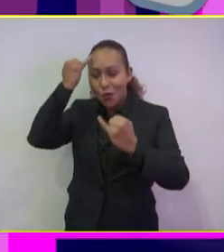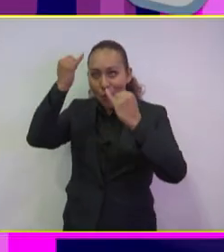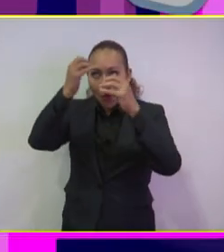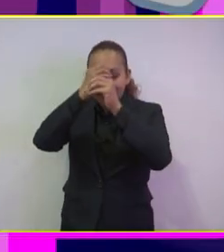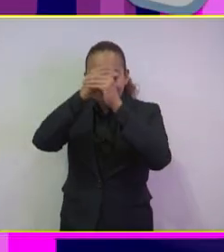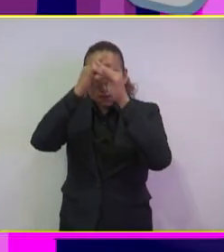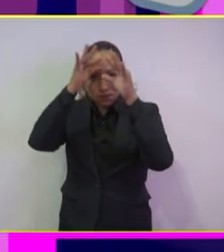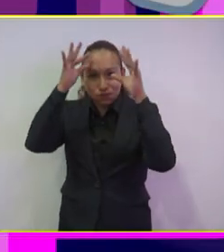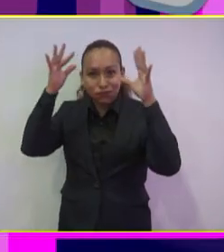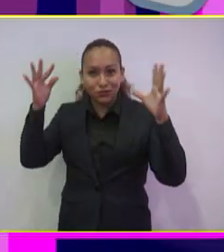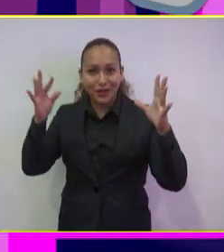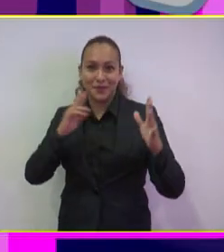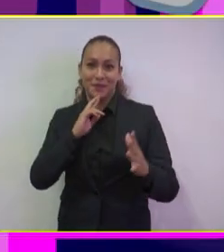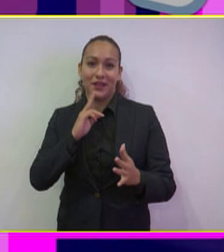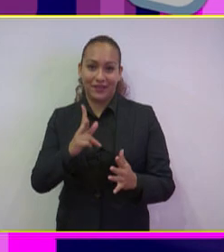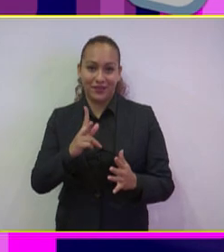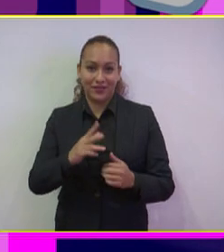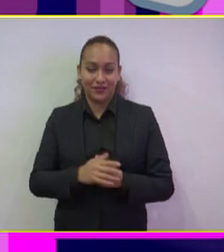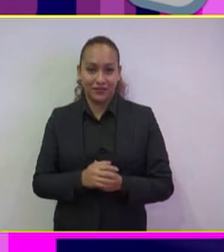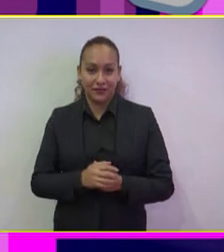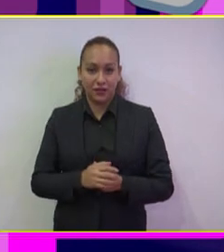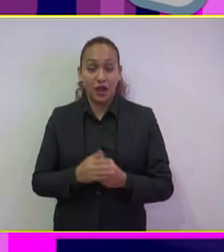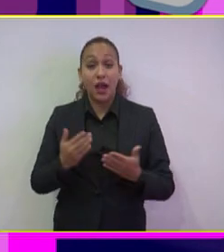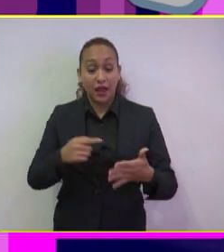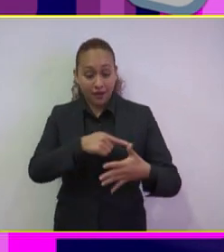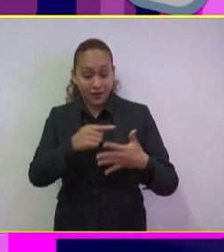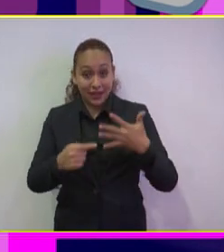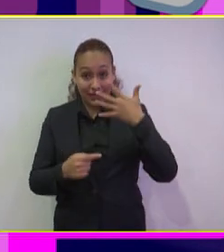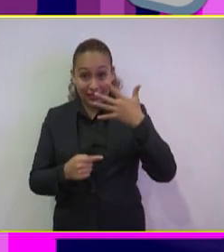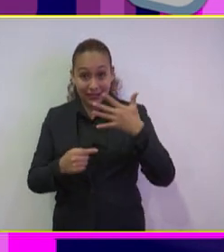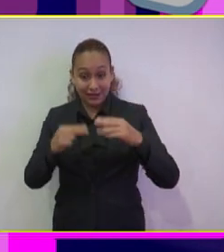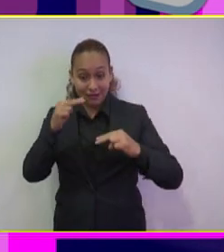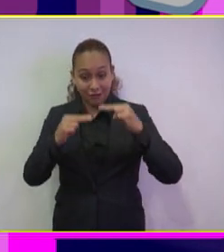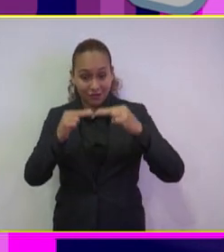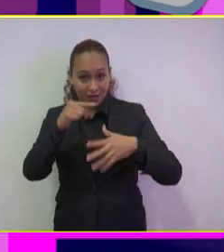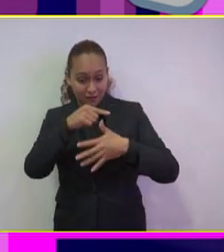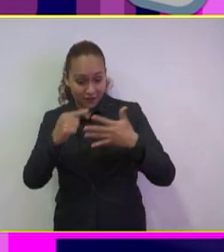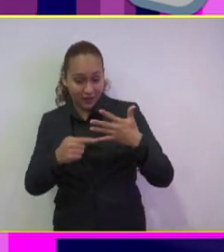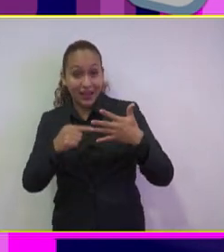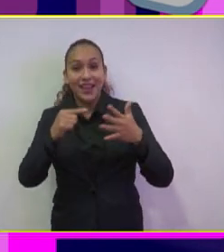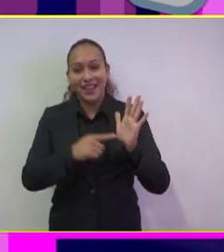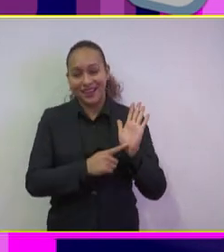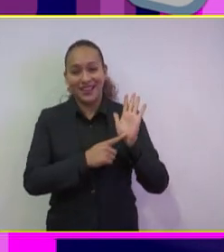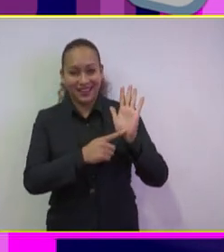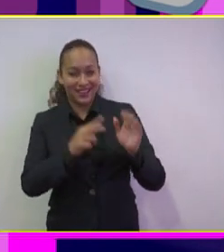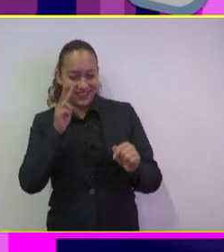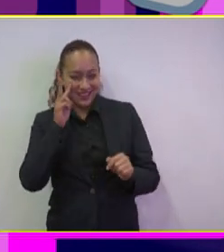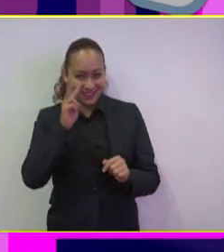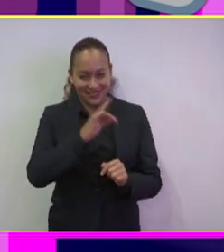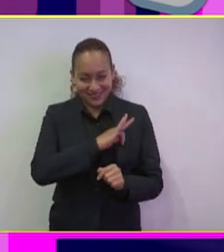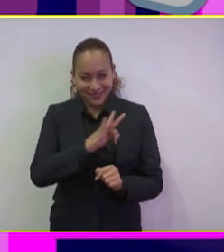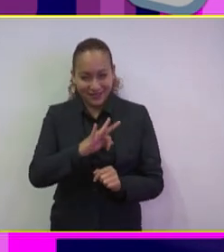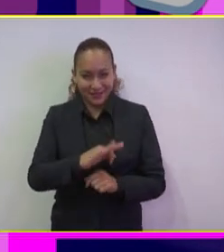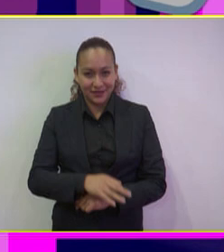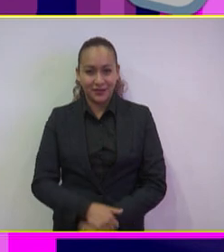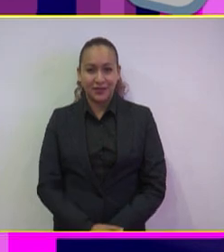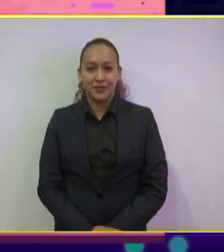Este, por ejemplo, nuestra narrativa consta de 5 niveles y este sería cómo se presentarían los